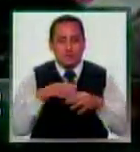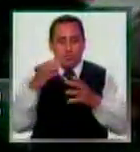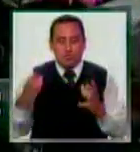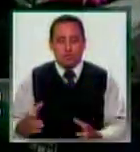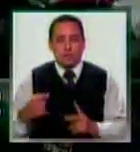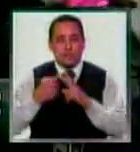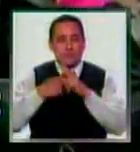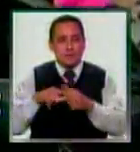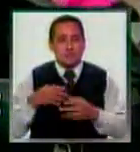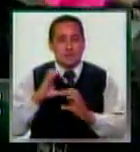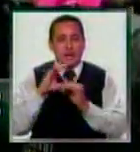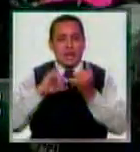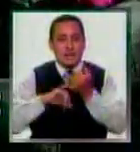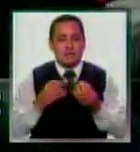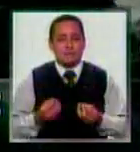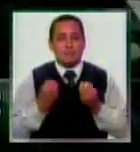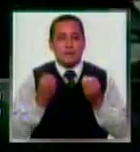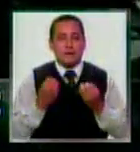de inicio para